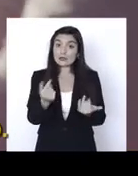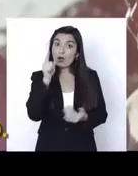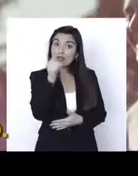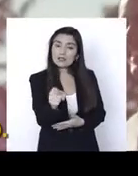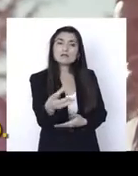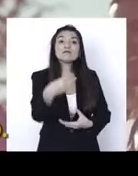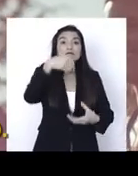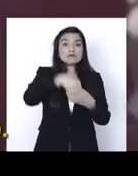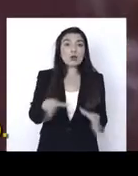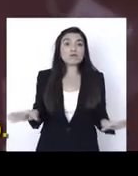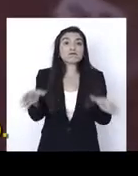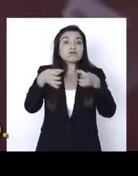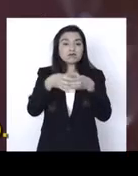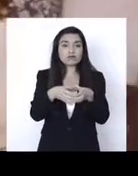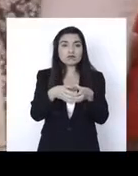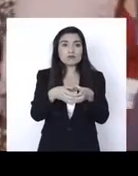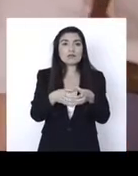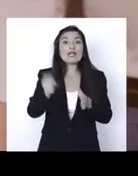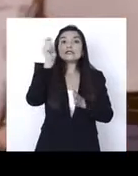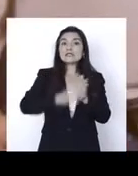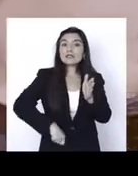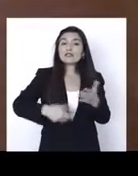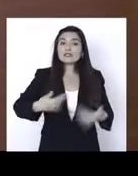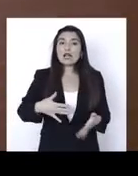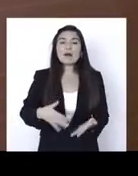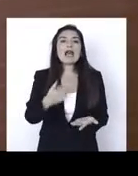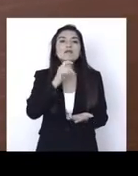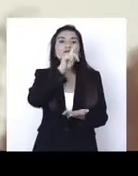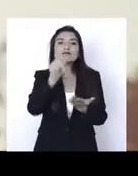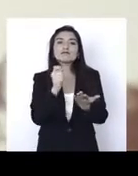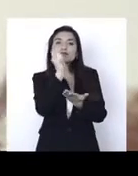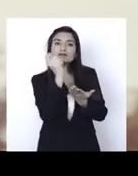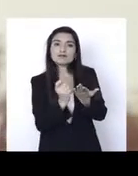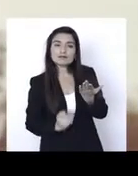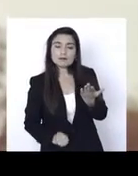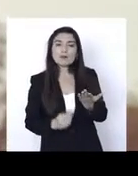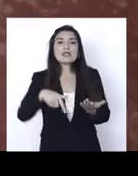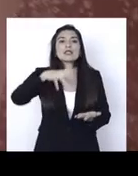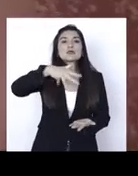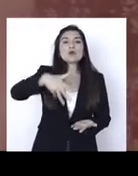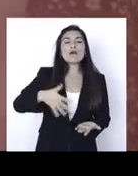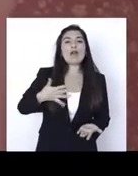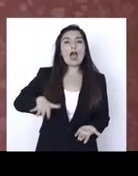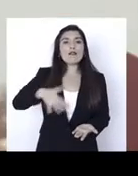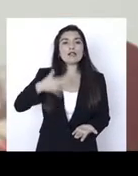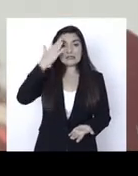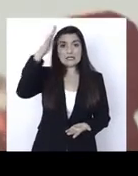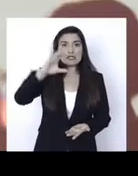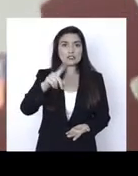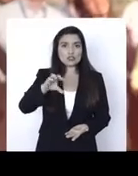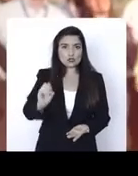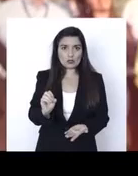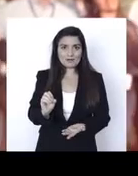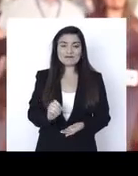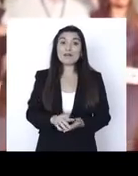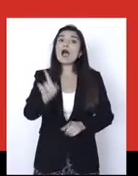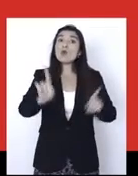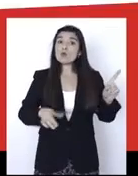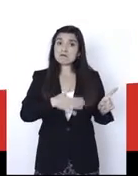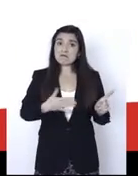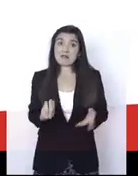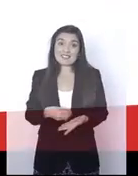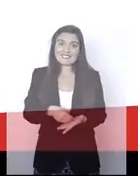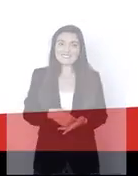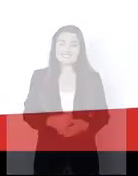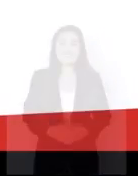a ti. Forma parte de este gran equipo. Inscríbete ya para ser censista. Este 19 de abril, Día del Censo. ¿Alguien más anima?